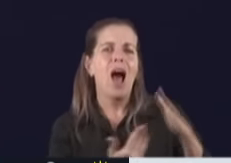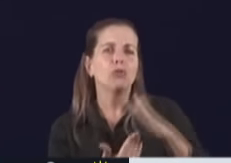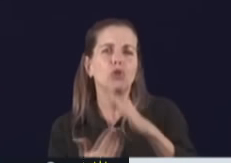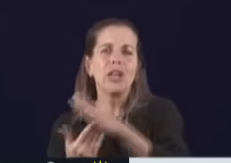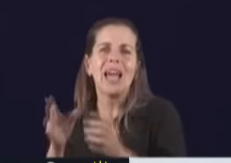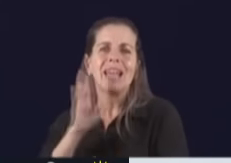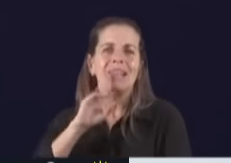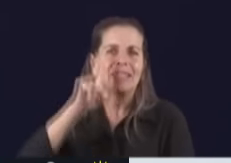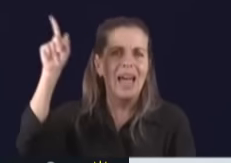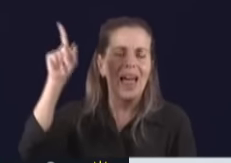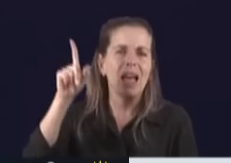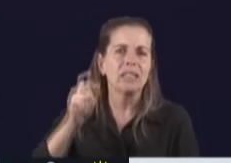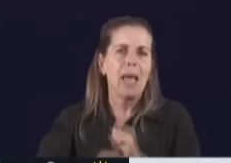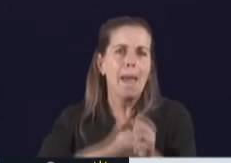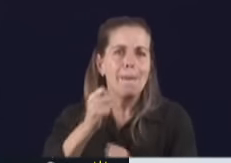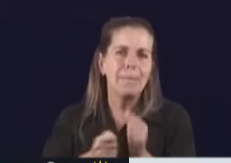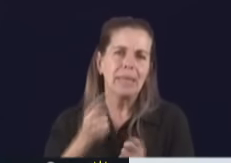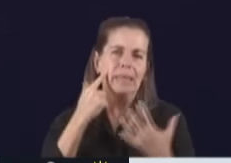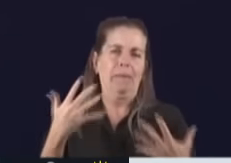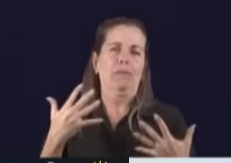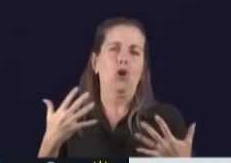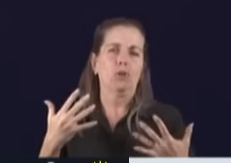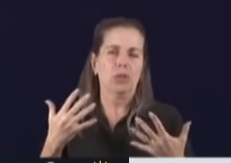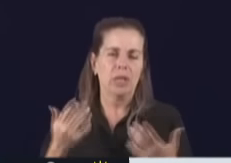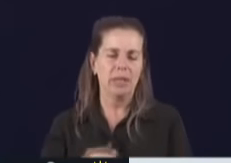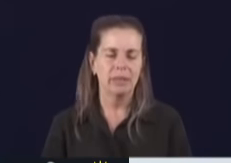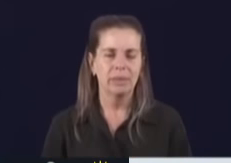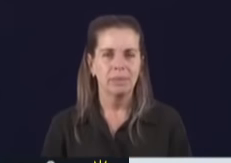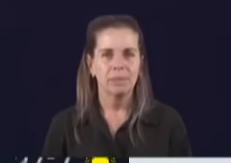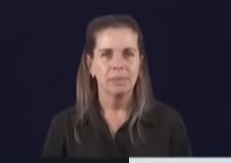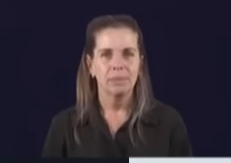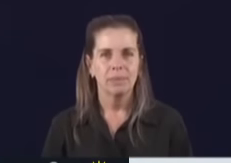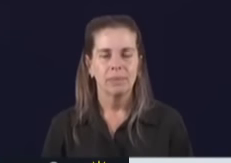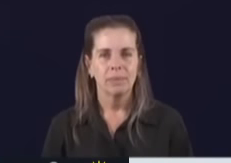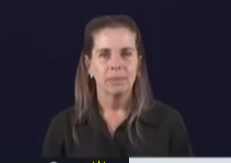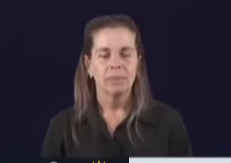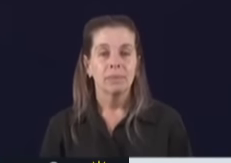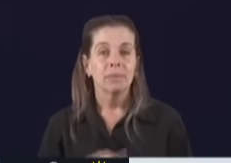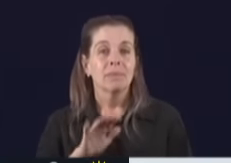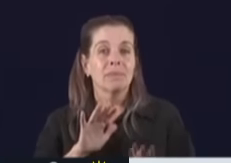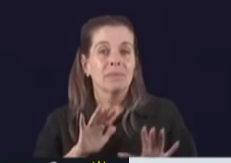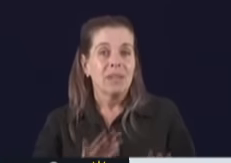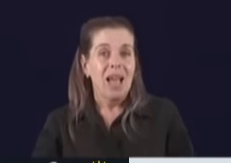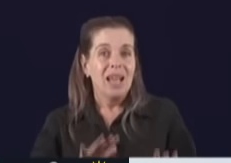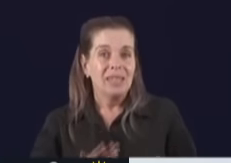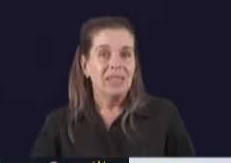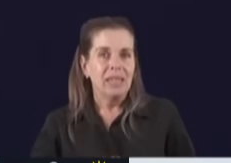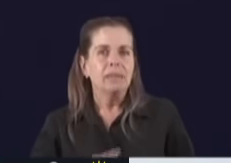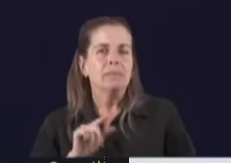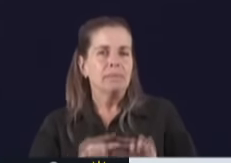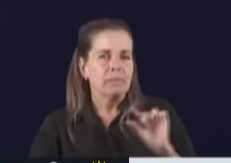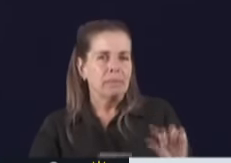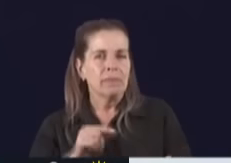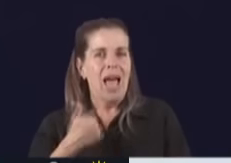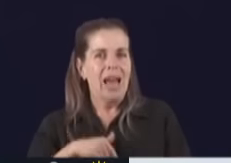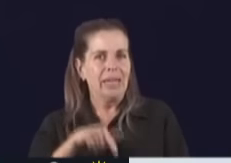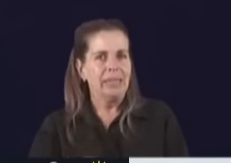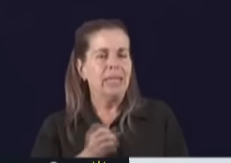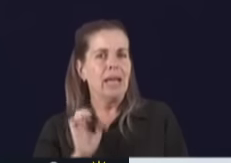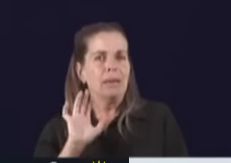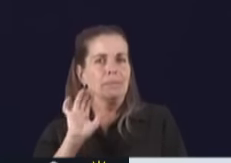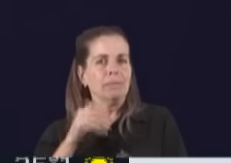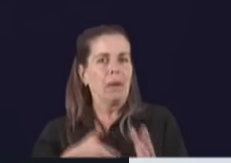Morgan, Amazon, Visa, Paramount, Chevron, etc. En este contexto, la Argentina inició el proceso para ingresar al